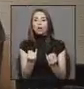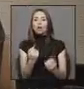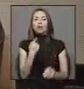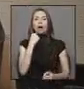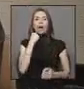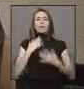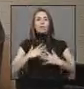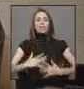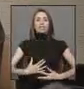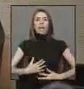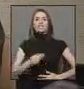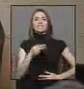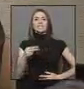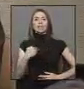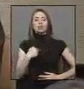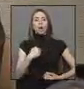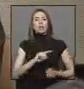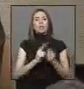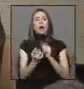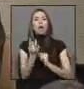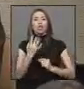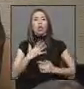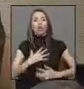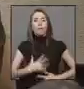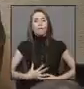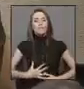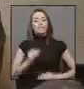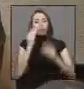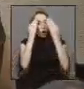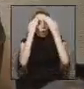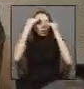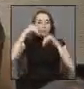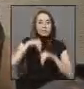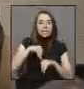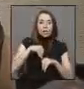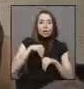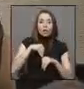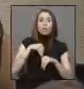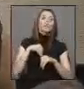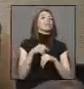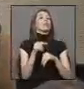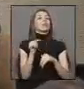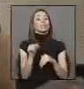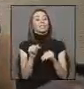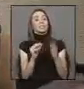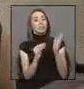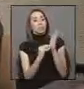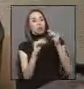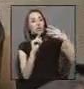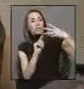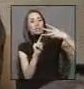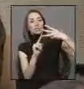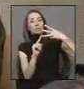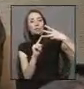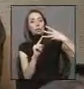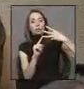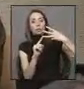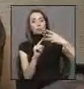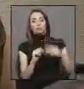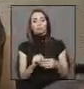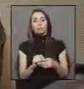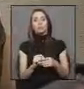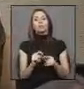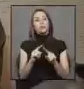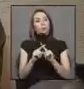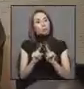de la sexualidad pueda conllevar un dolor físico o psicológico y la naturaleza de esta categorización independientemente.